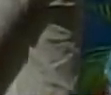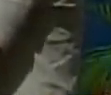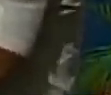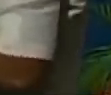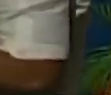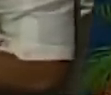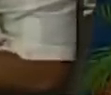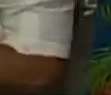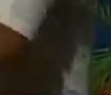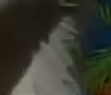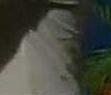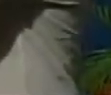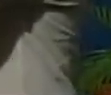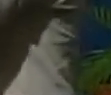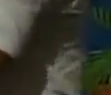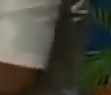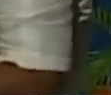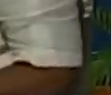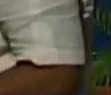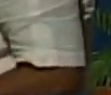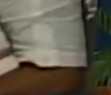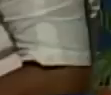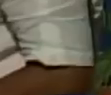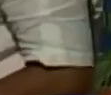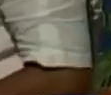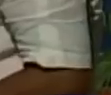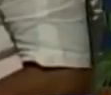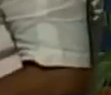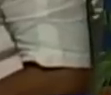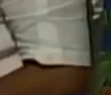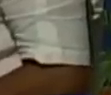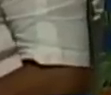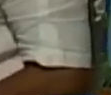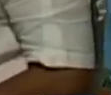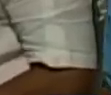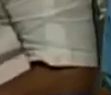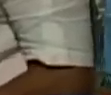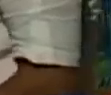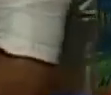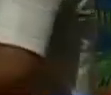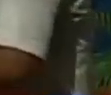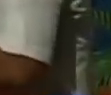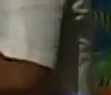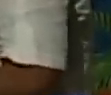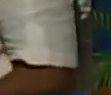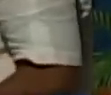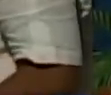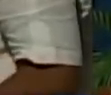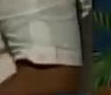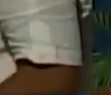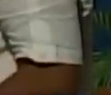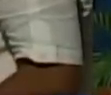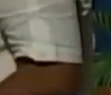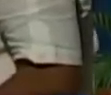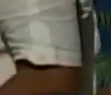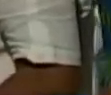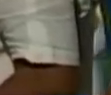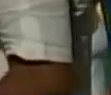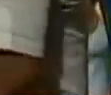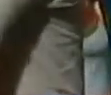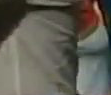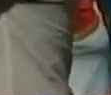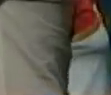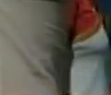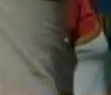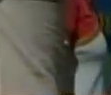patria no se vende, la patria se defiende, es decirle a Nicolás, mantente.